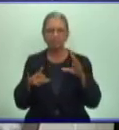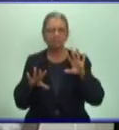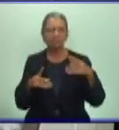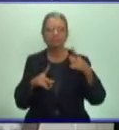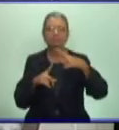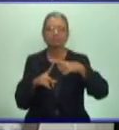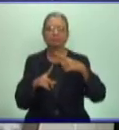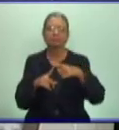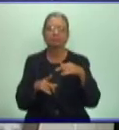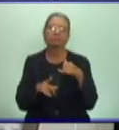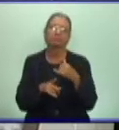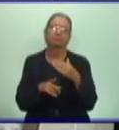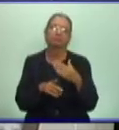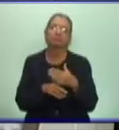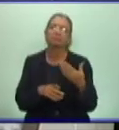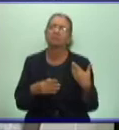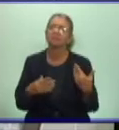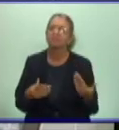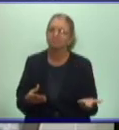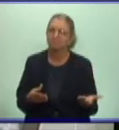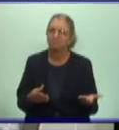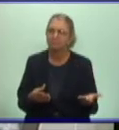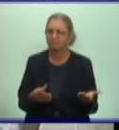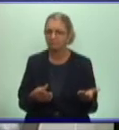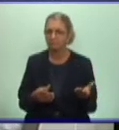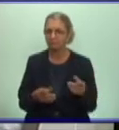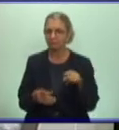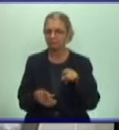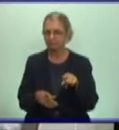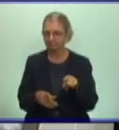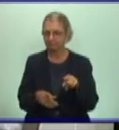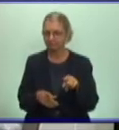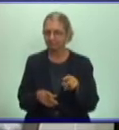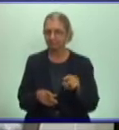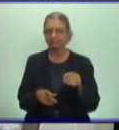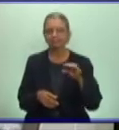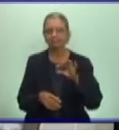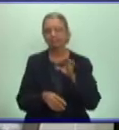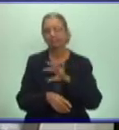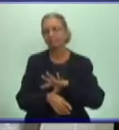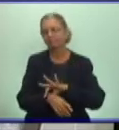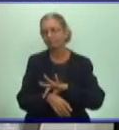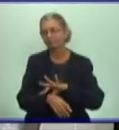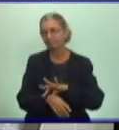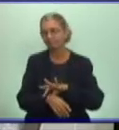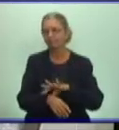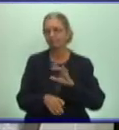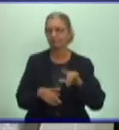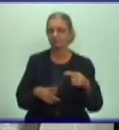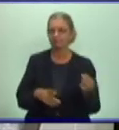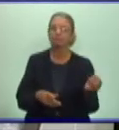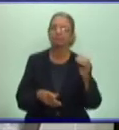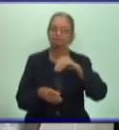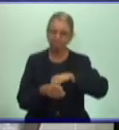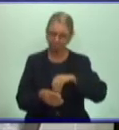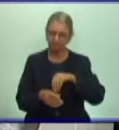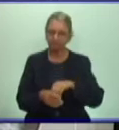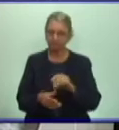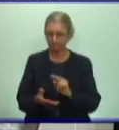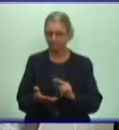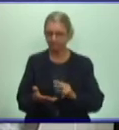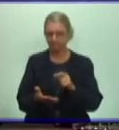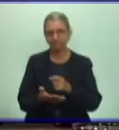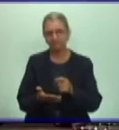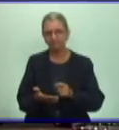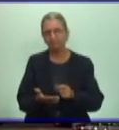las tecnologías, las técnicas que se utilizan para detectar determinadas enfermedades. Así que son cosas que también pudieran ser formar parte de las actividades que se desarrollan en esta